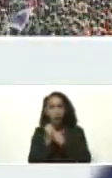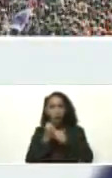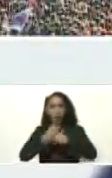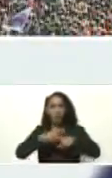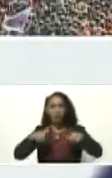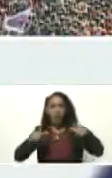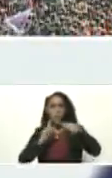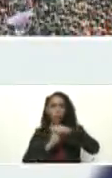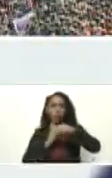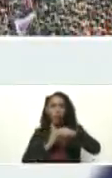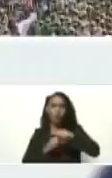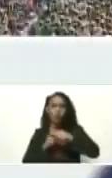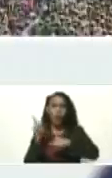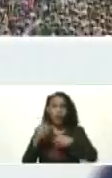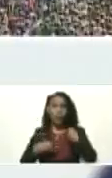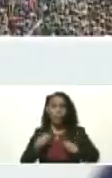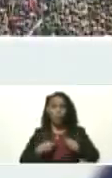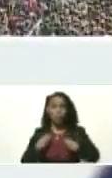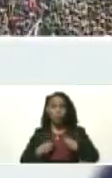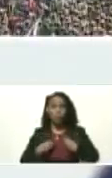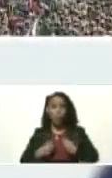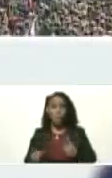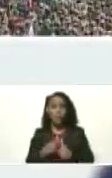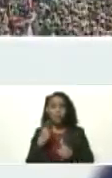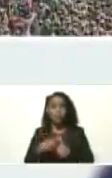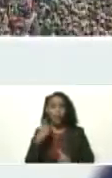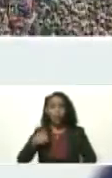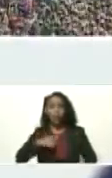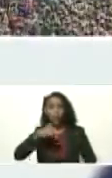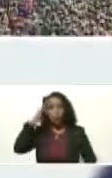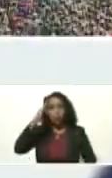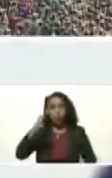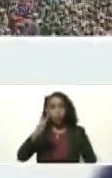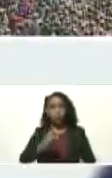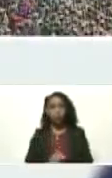prosperidad. Fue la preocupación principal de nuestro comandante.